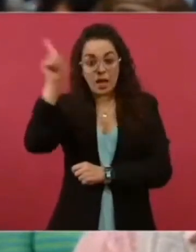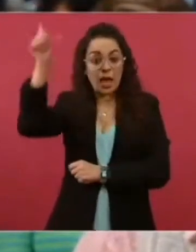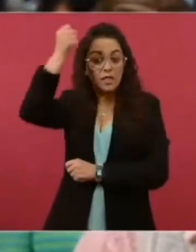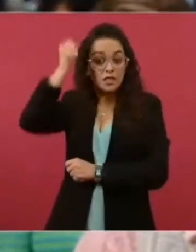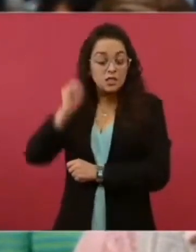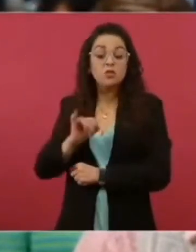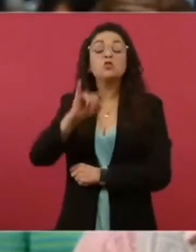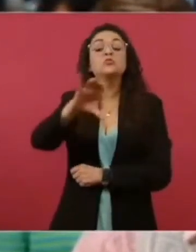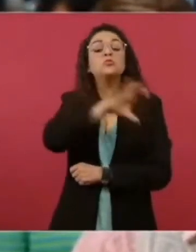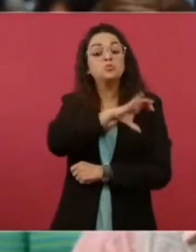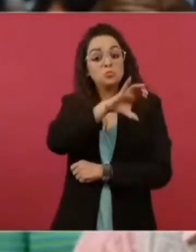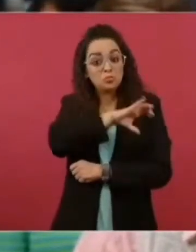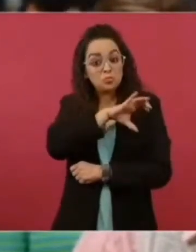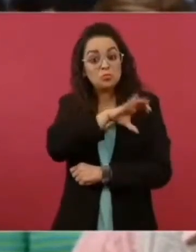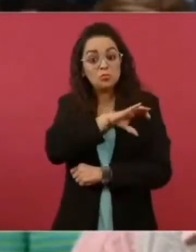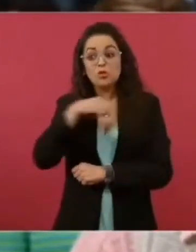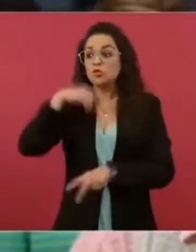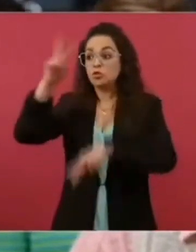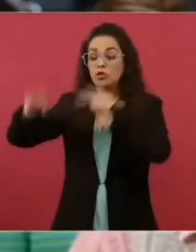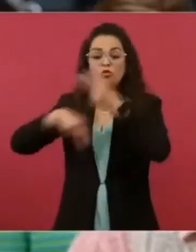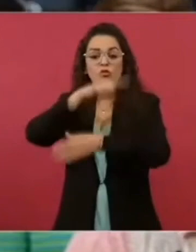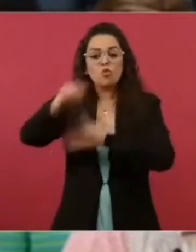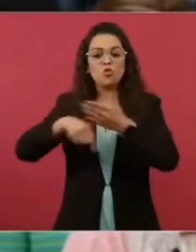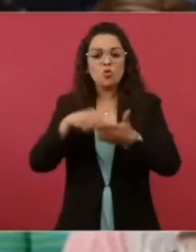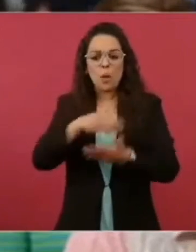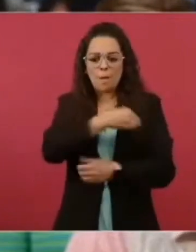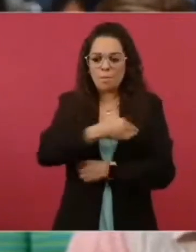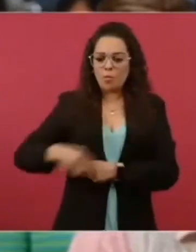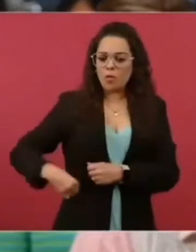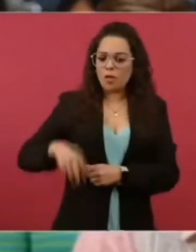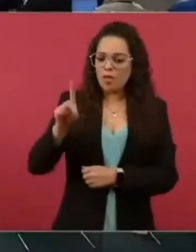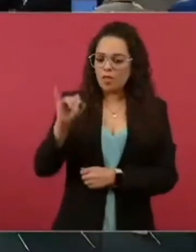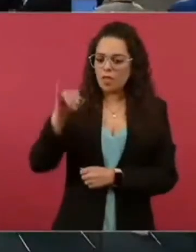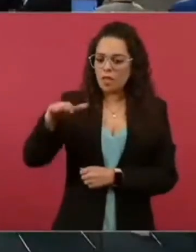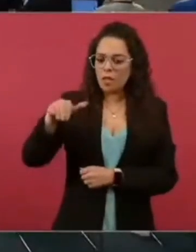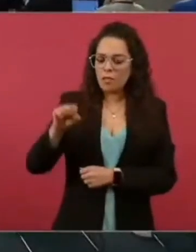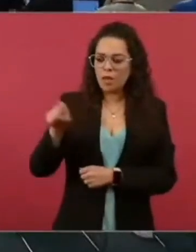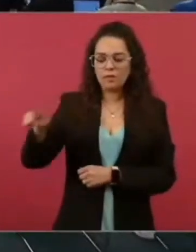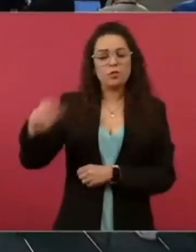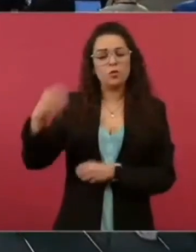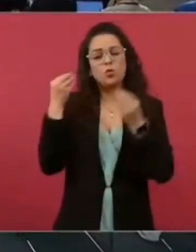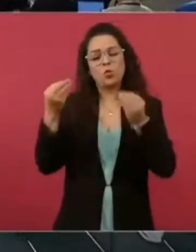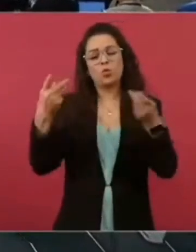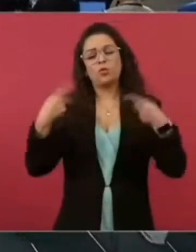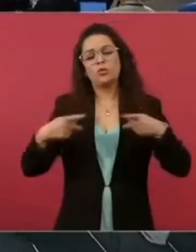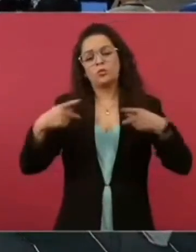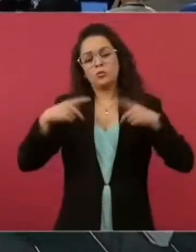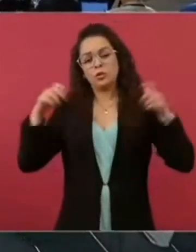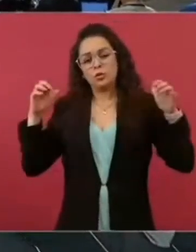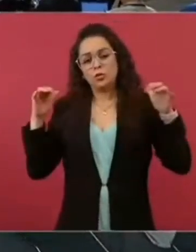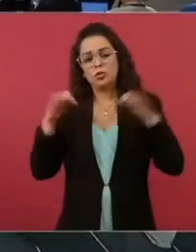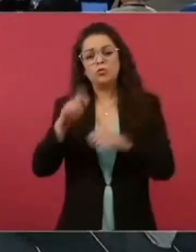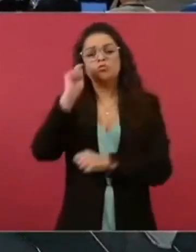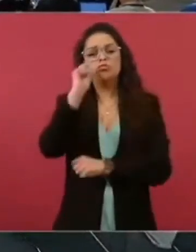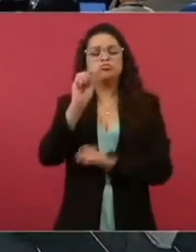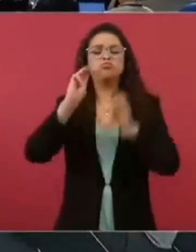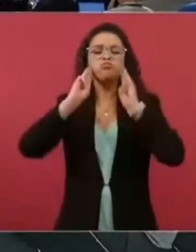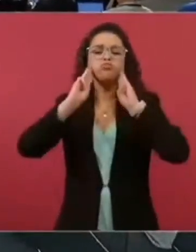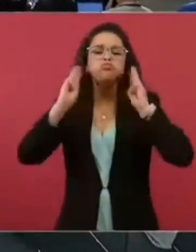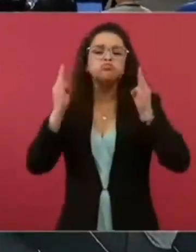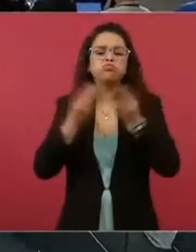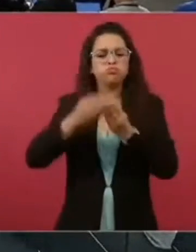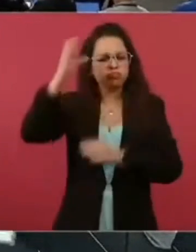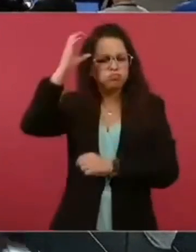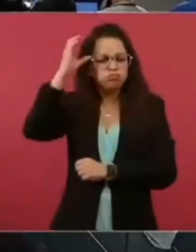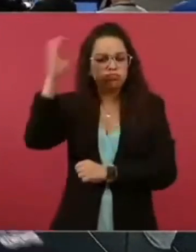En Sinaloa estuve en Estación Dimas, un municipio históricamente invadido por la delincuencia organizada. Agradecen que se estén mandando